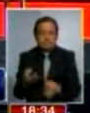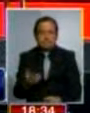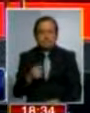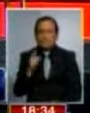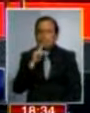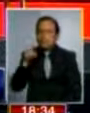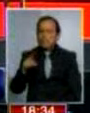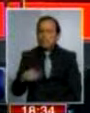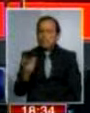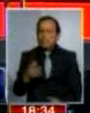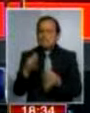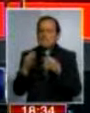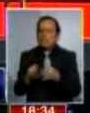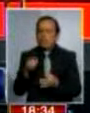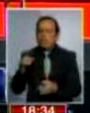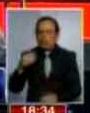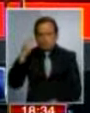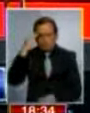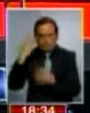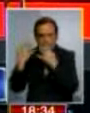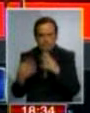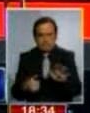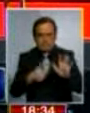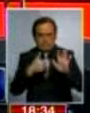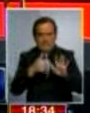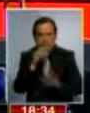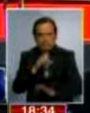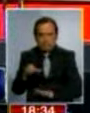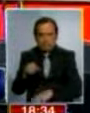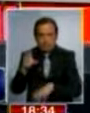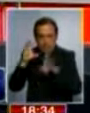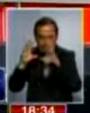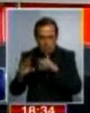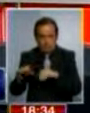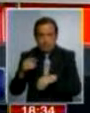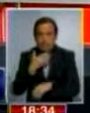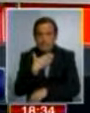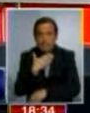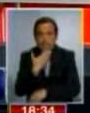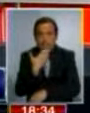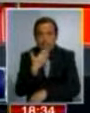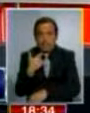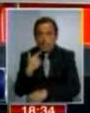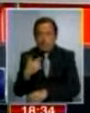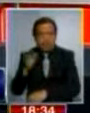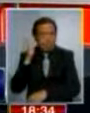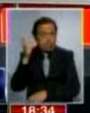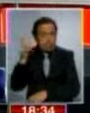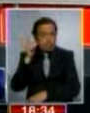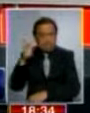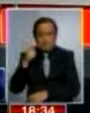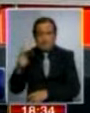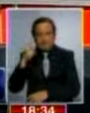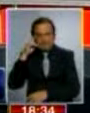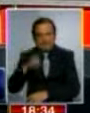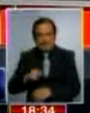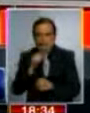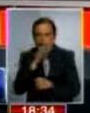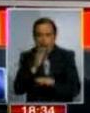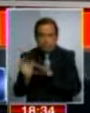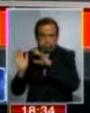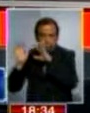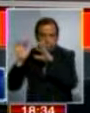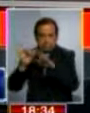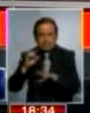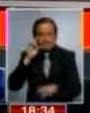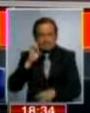de los funcionarios de gendarmería? Porque me imagino hay 6 funcionarios de gendarmería en ese momento. Que también querían evacuar. También están escuchando las sirenas, también saben que es probable que venga un tsunami,